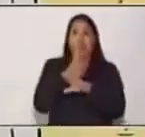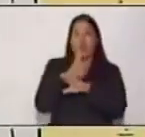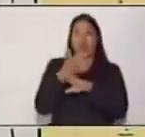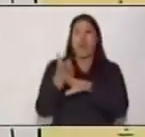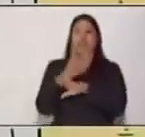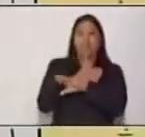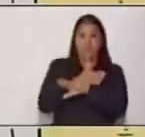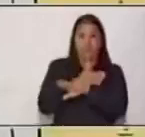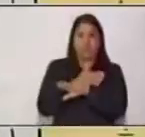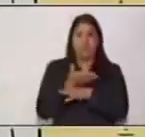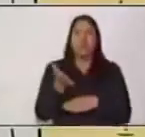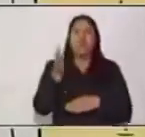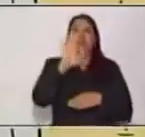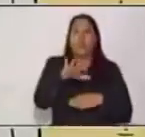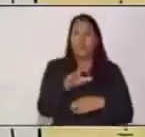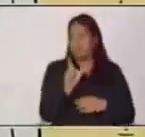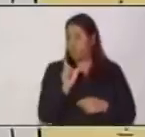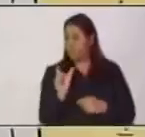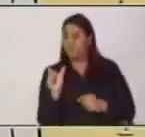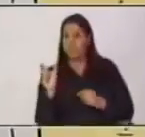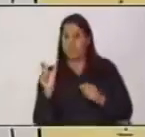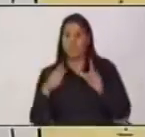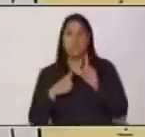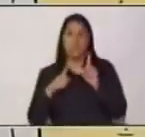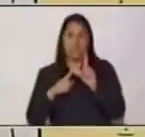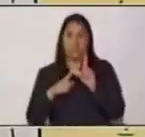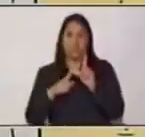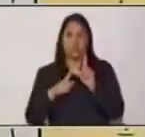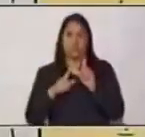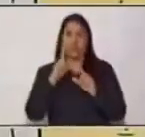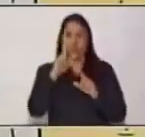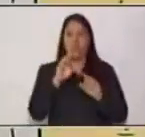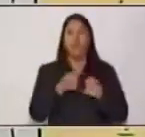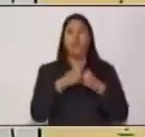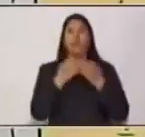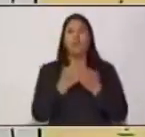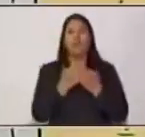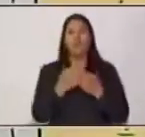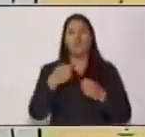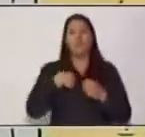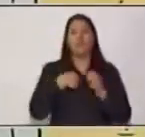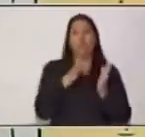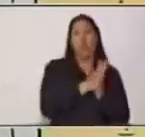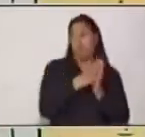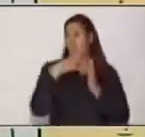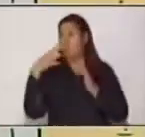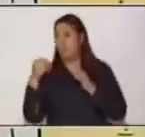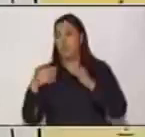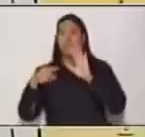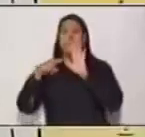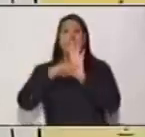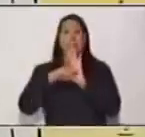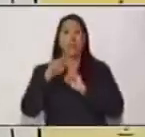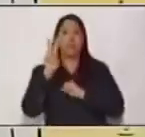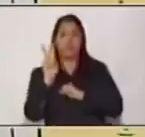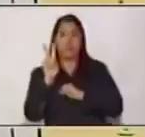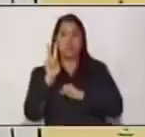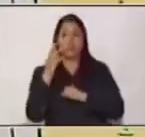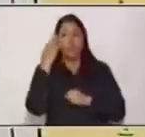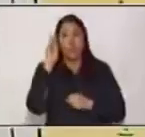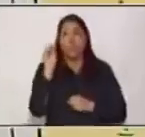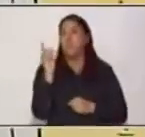variables. Entonces, menos 2 lo voy a copiar adelante porque no estoy multiplicando con otro